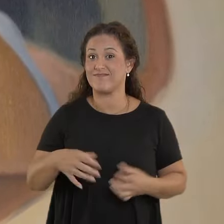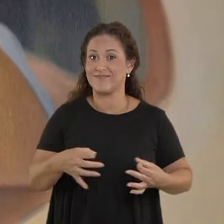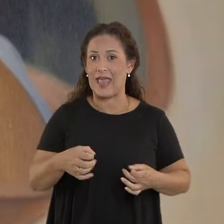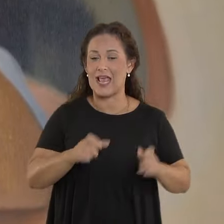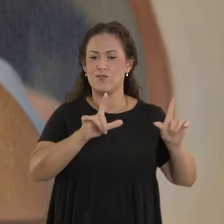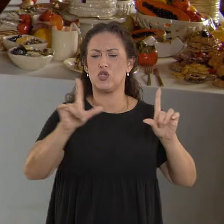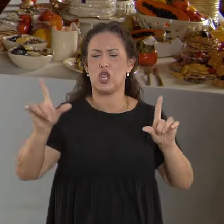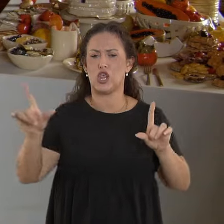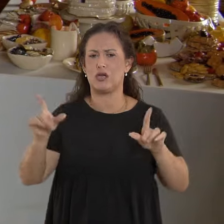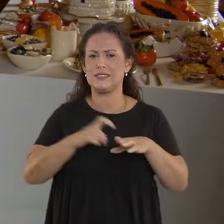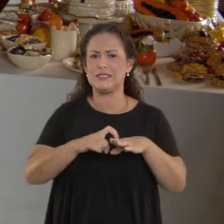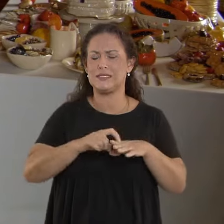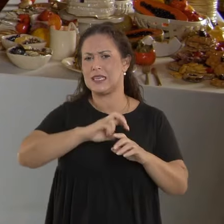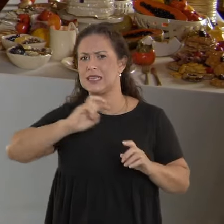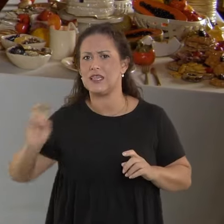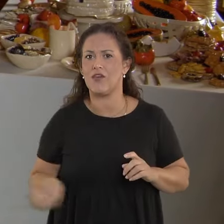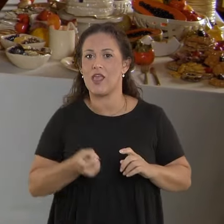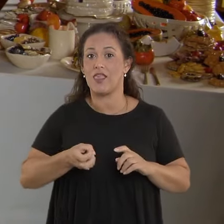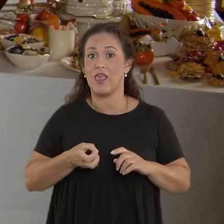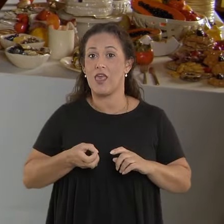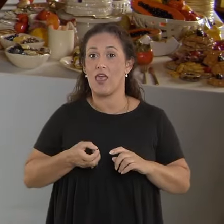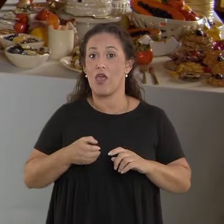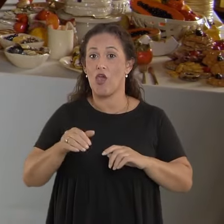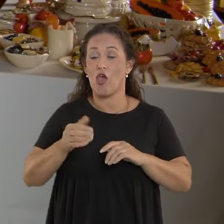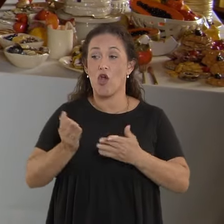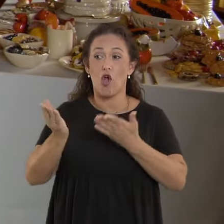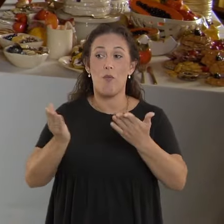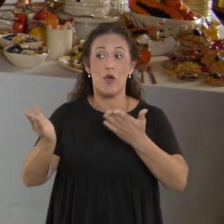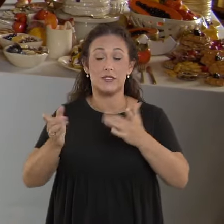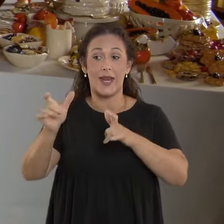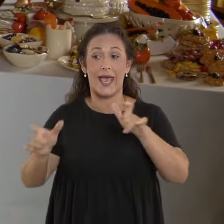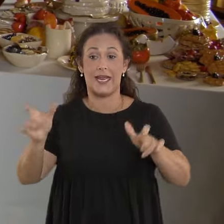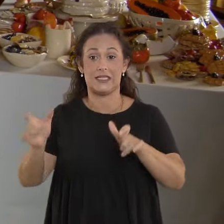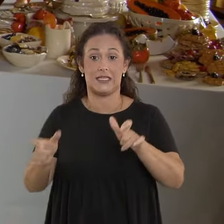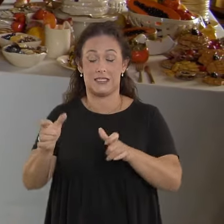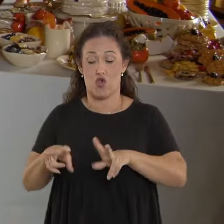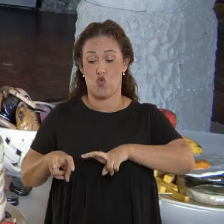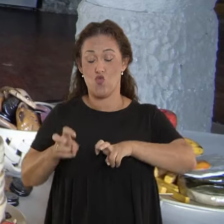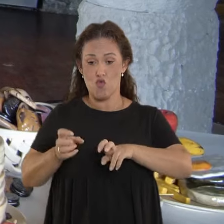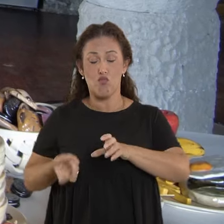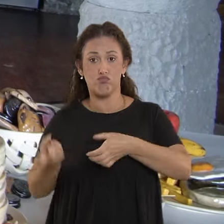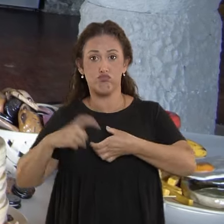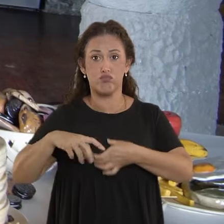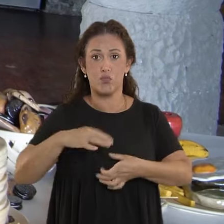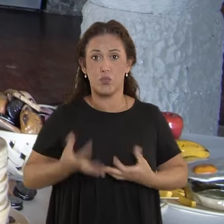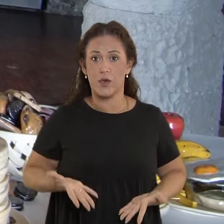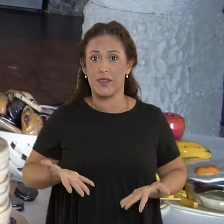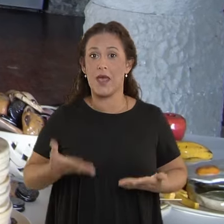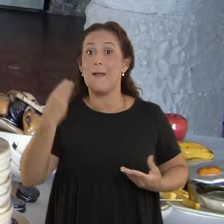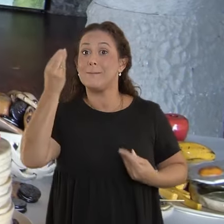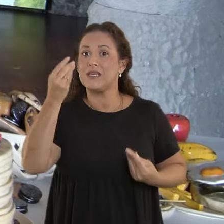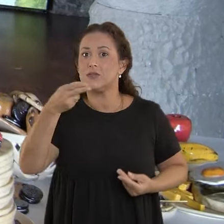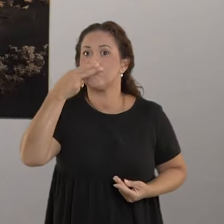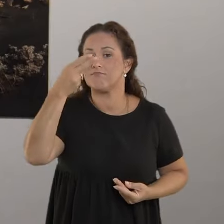una posición multidisciplinar a través de una convocatoria para artistas emergentes, y entonces me parecía muy interesante